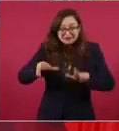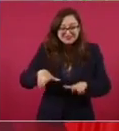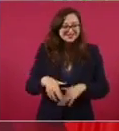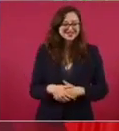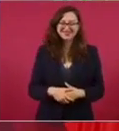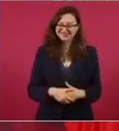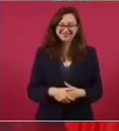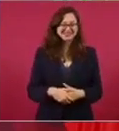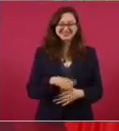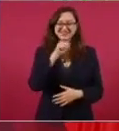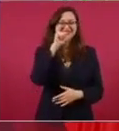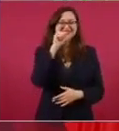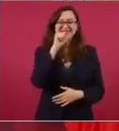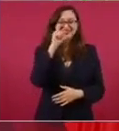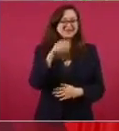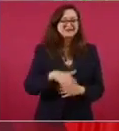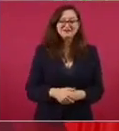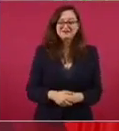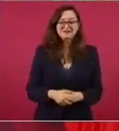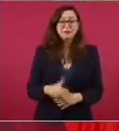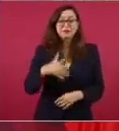Ningún familiar me representa.